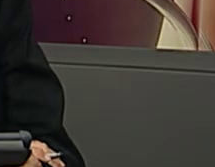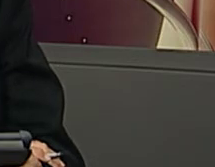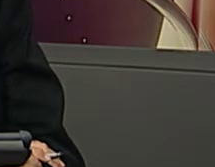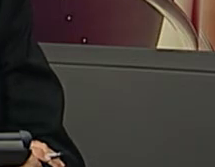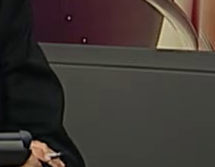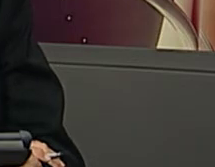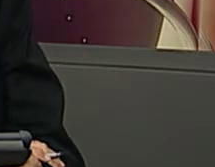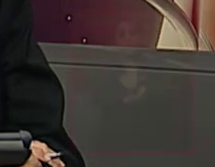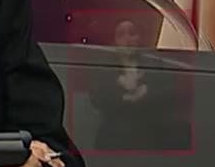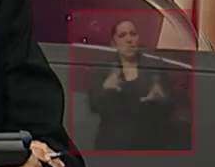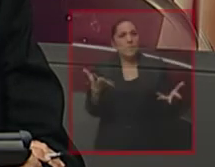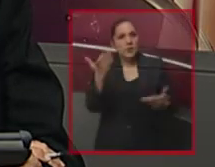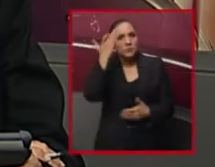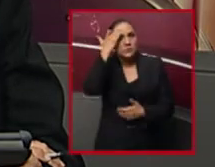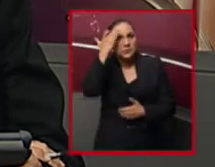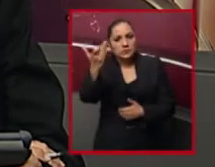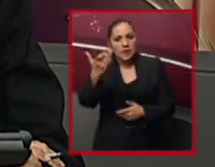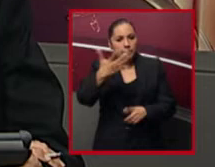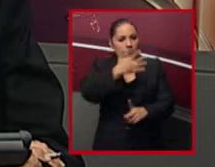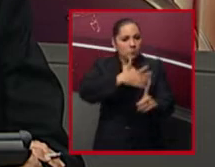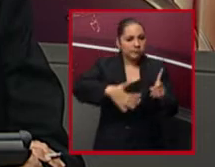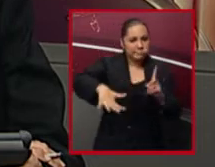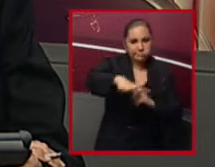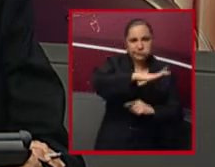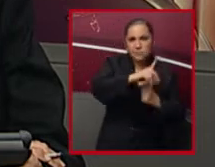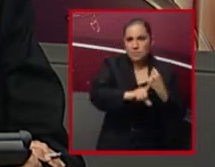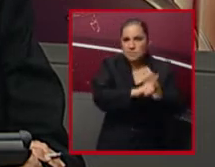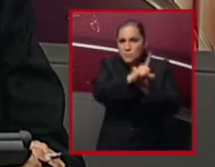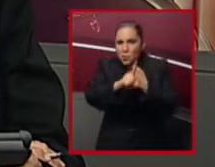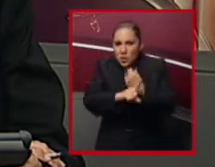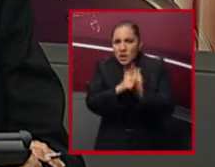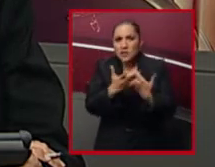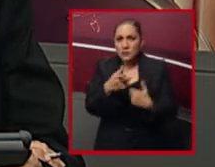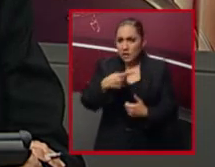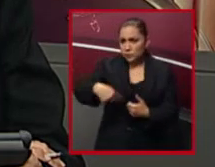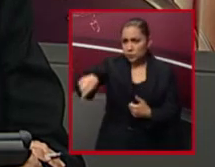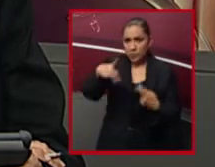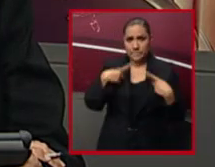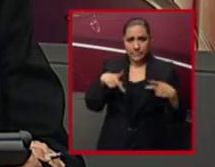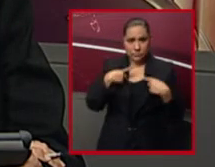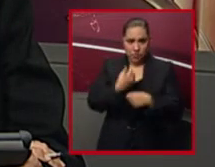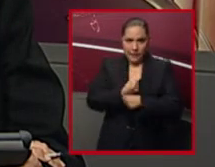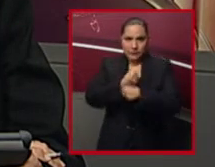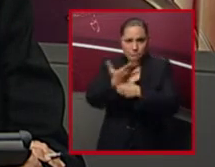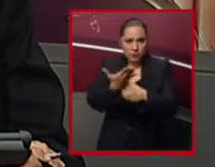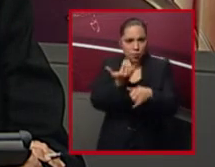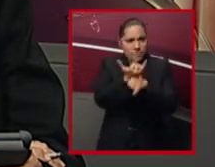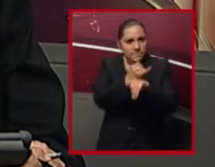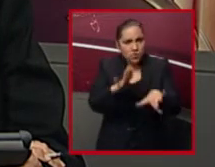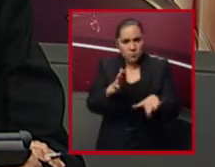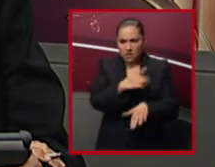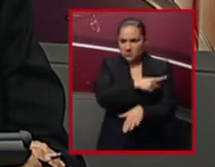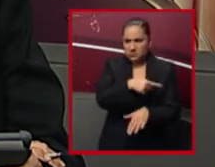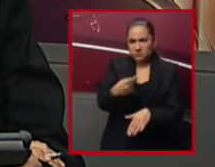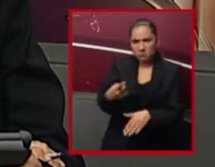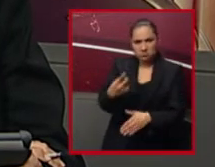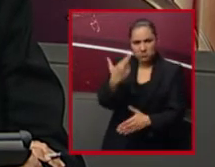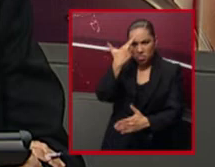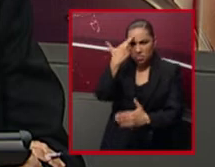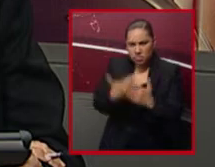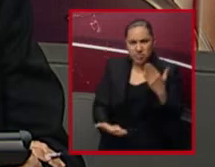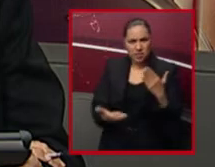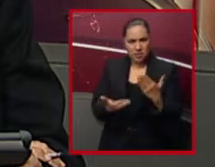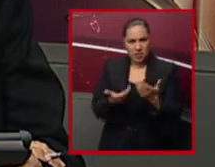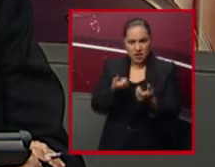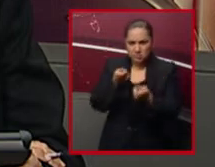de violencia y agresión a la libertad de expresión que se vive en la época contemporánea en México. Así platicábamos